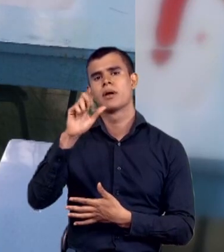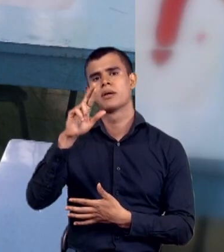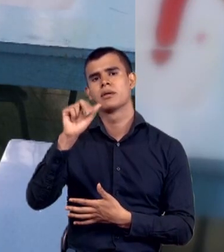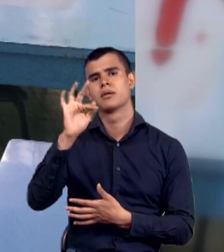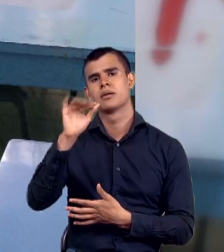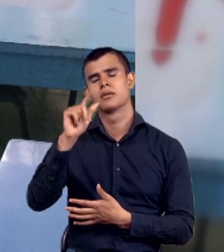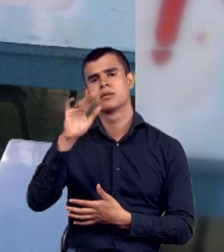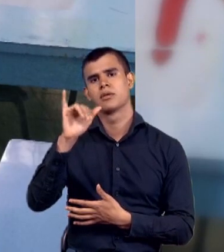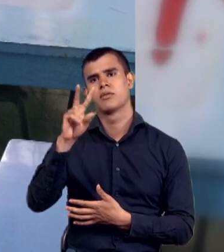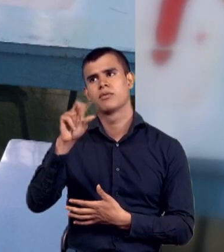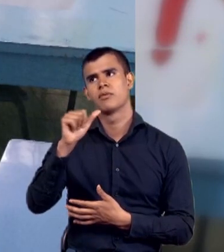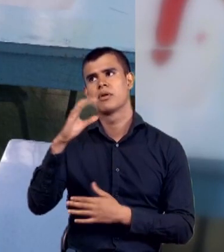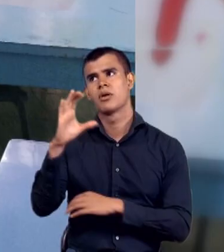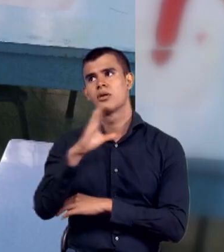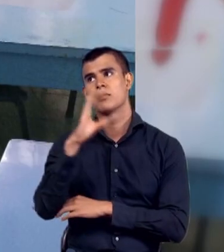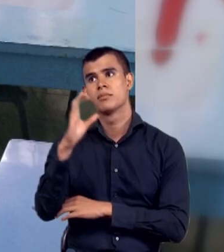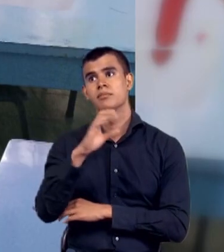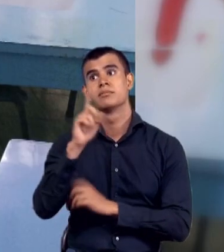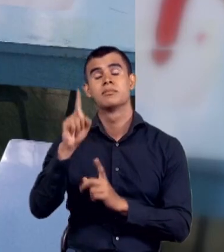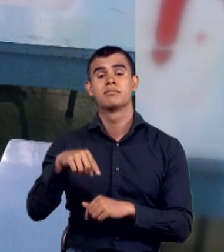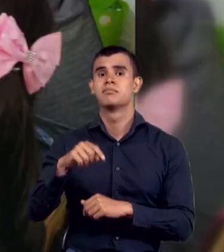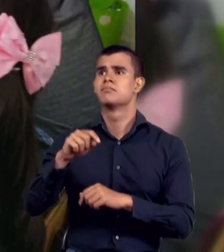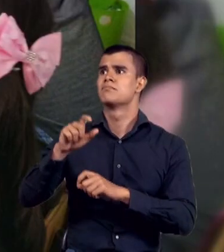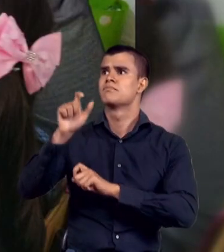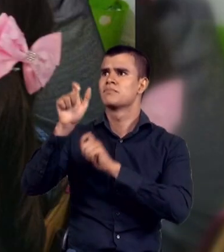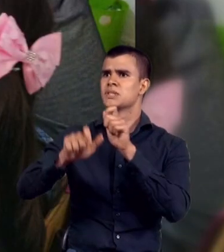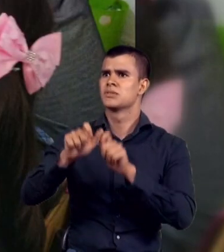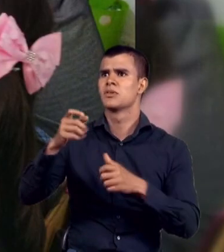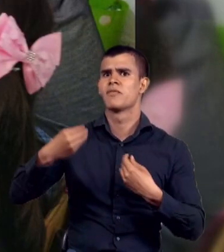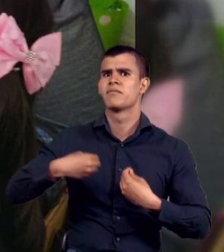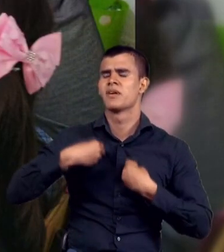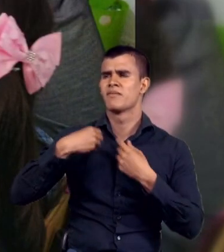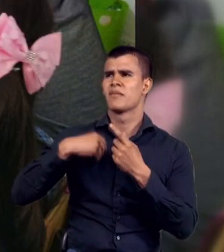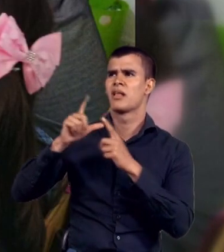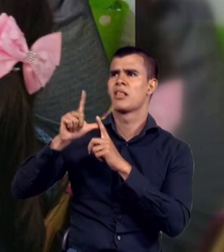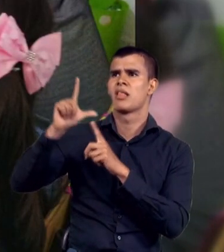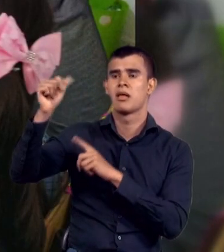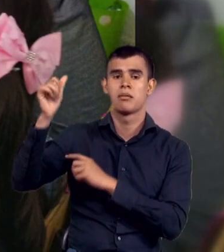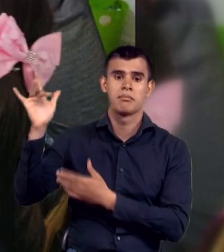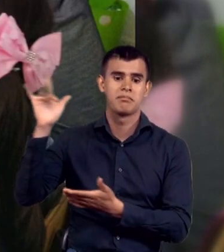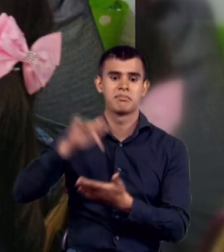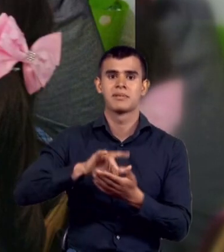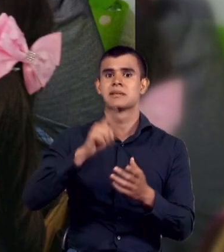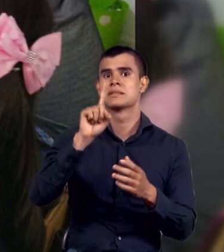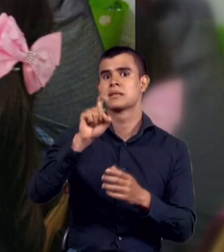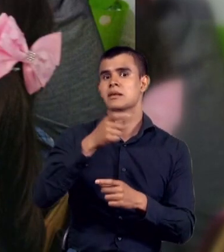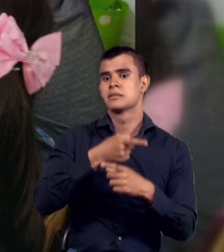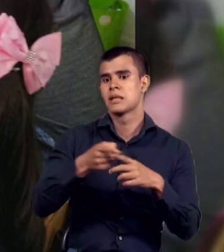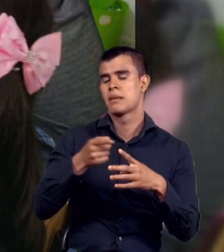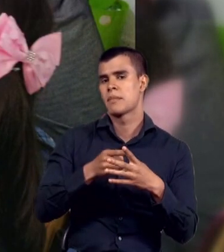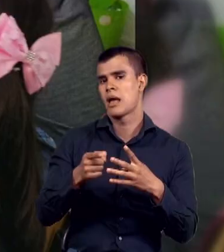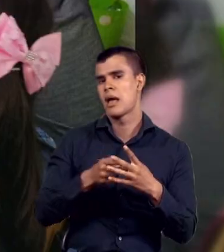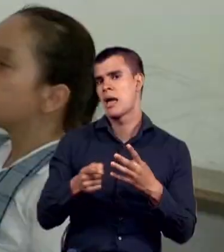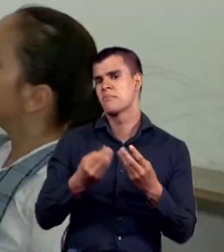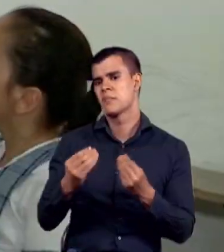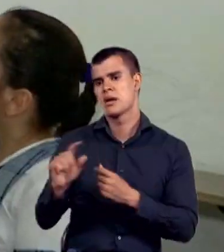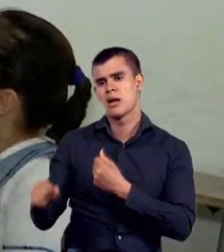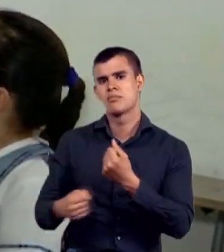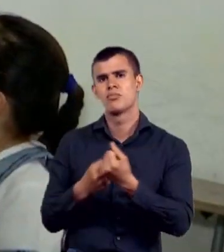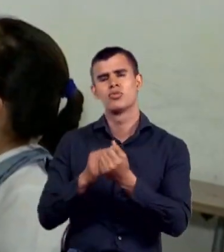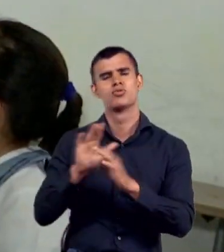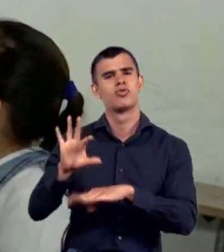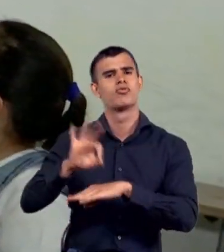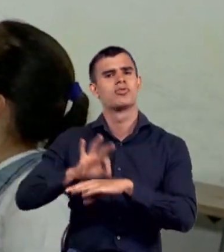organización IESEC tenemos voluntarios internacionales que nos acompañan por 6 semanas en el colegio. El